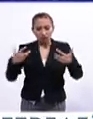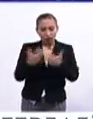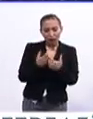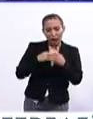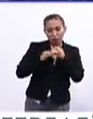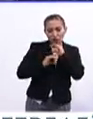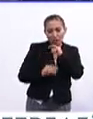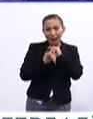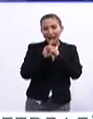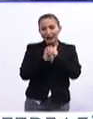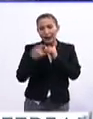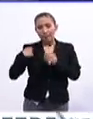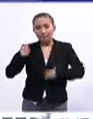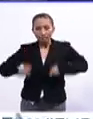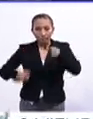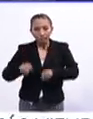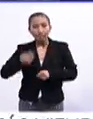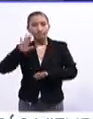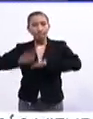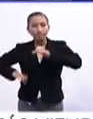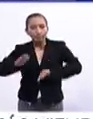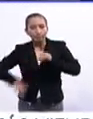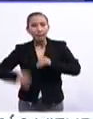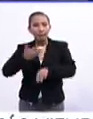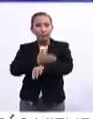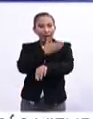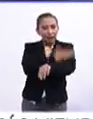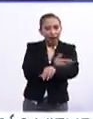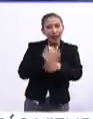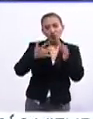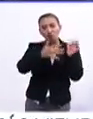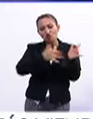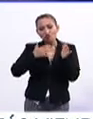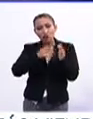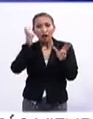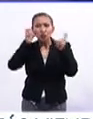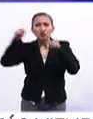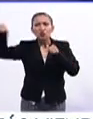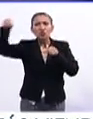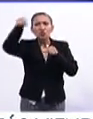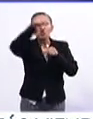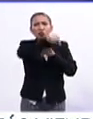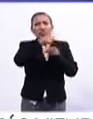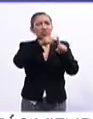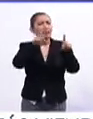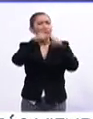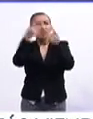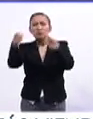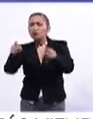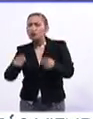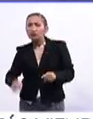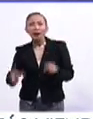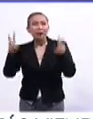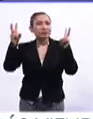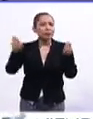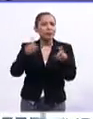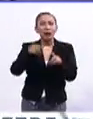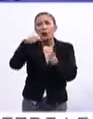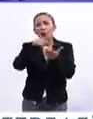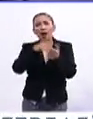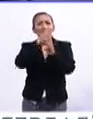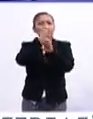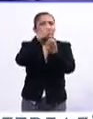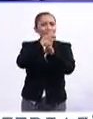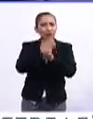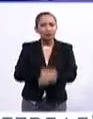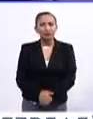de clarinete, metales, percusiones, maderas y cuerdas se escucharon con un repertorio que incluía temas de diferentes